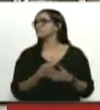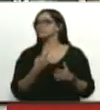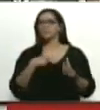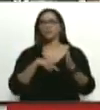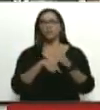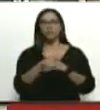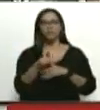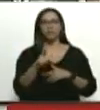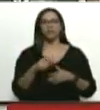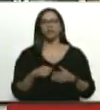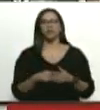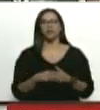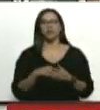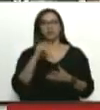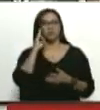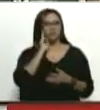fui